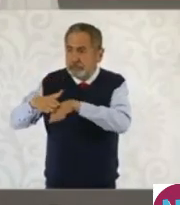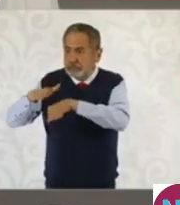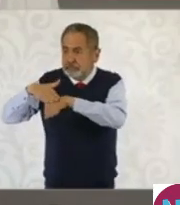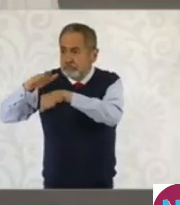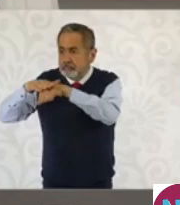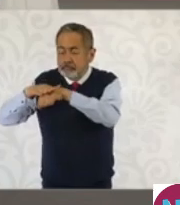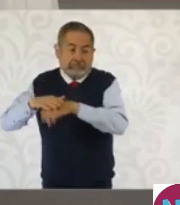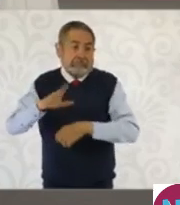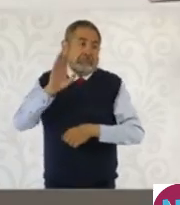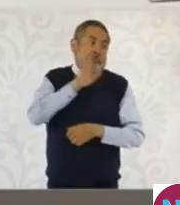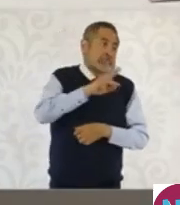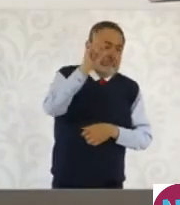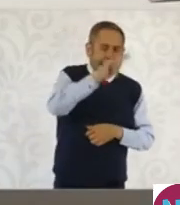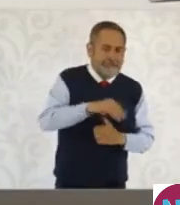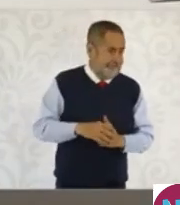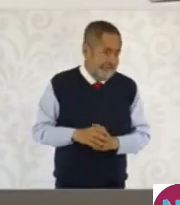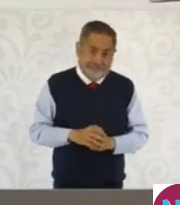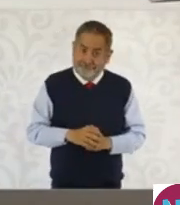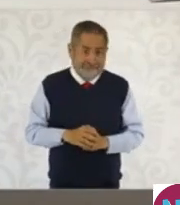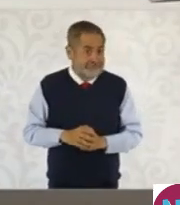Veracruz, pues no, ¿verdad?